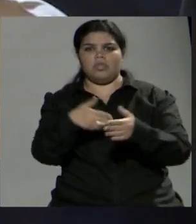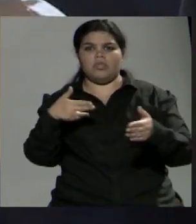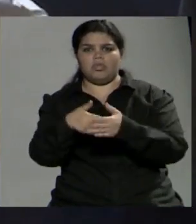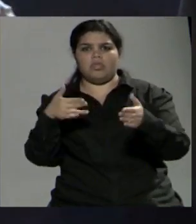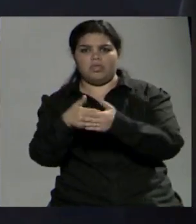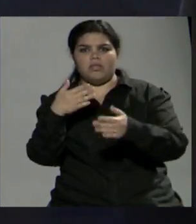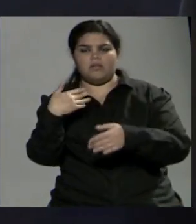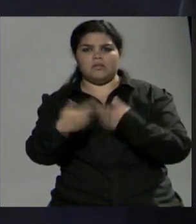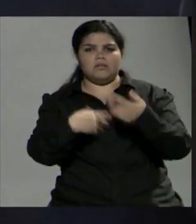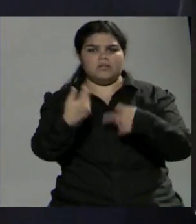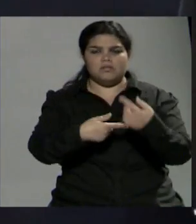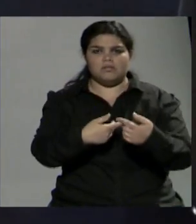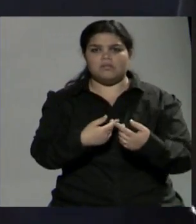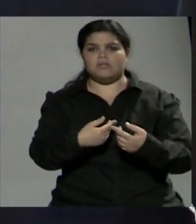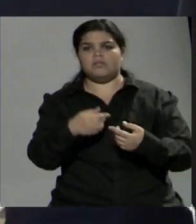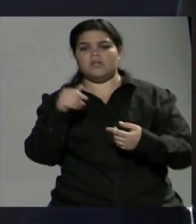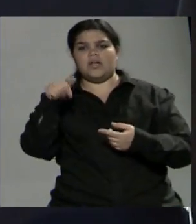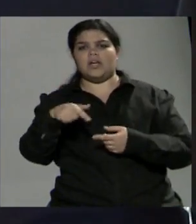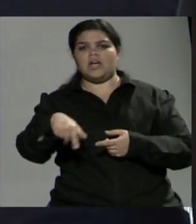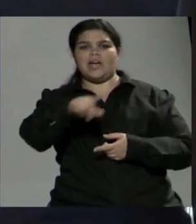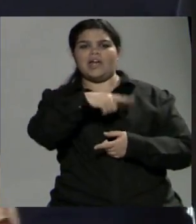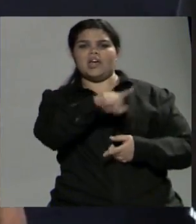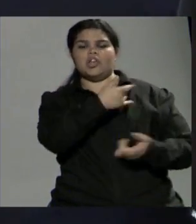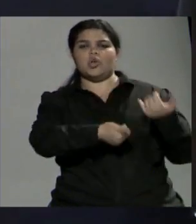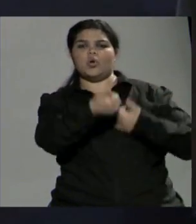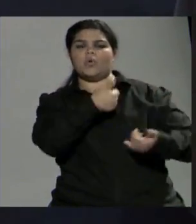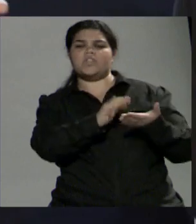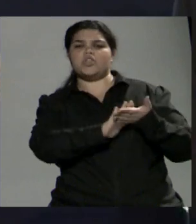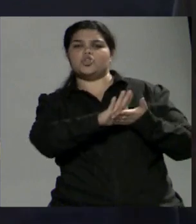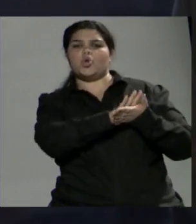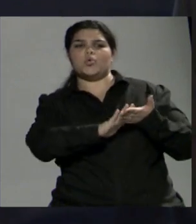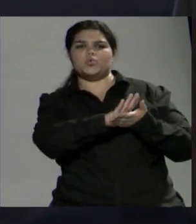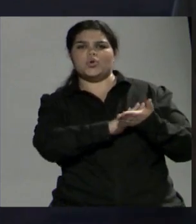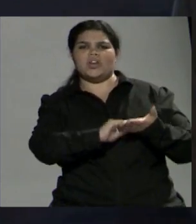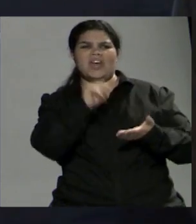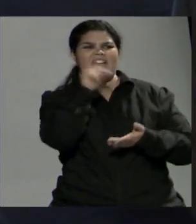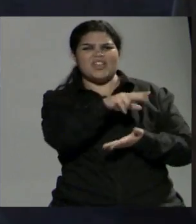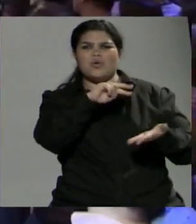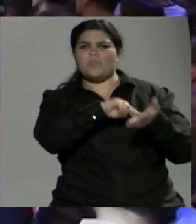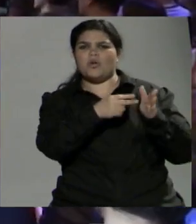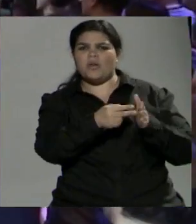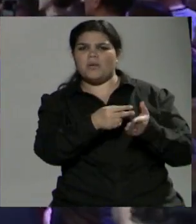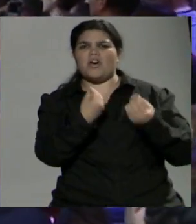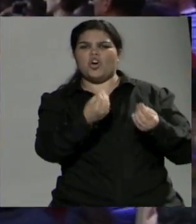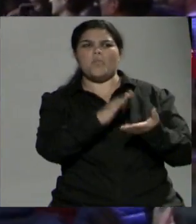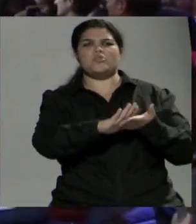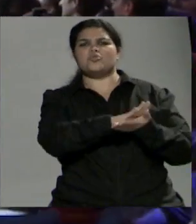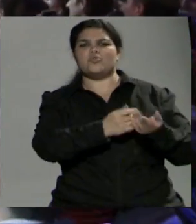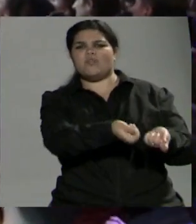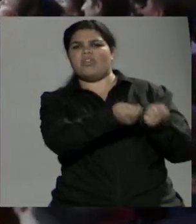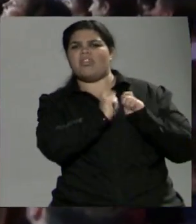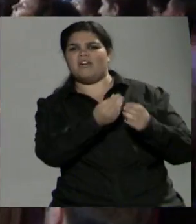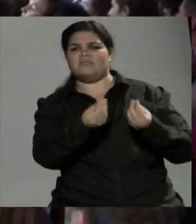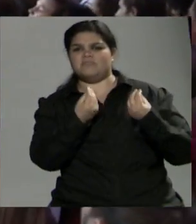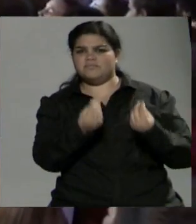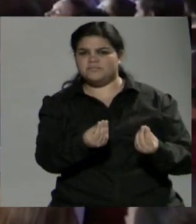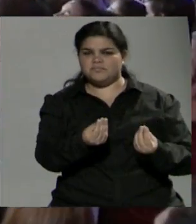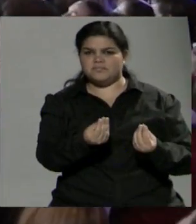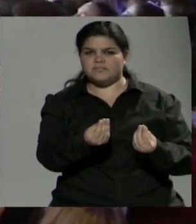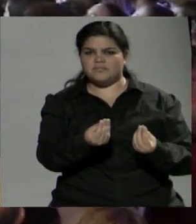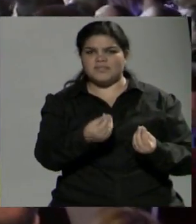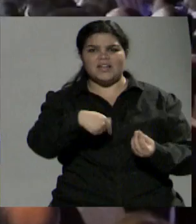Empezaron a decir que tienen las soluciones para los problemas que ellos nos dejaron. No puede ser que no tengan un mínimo